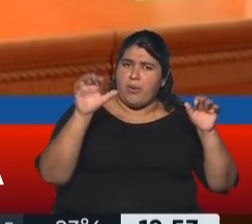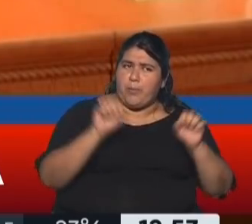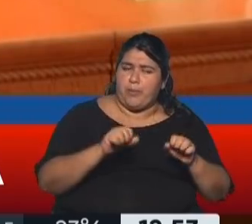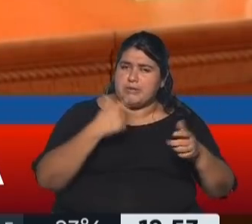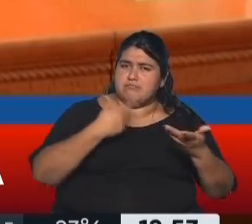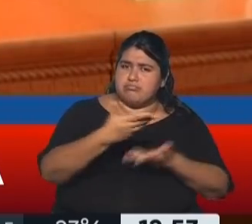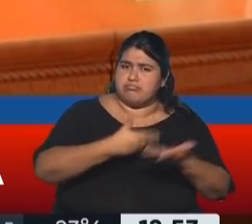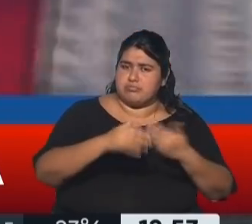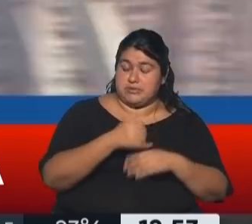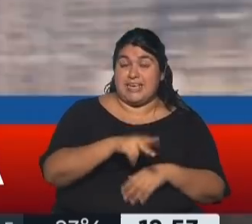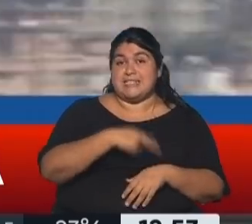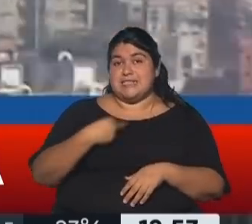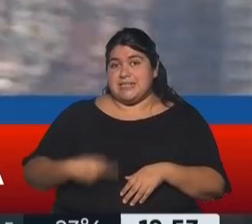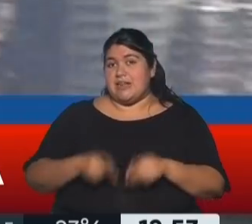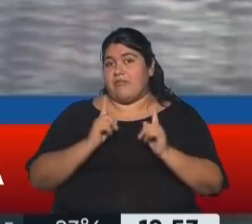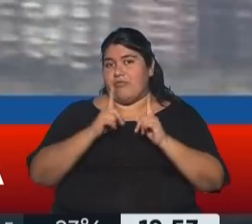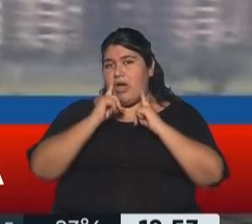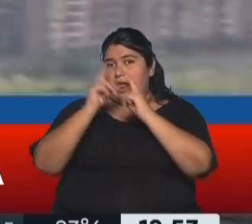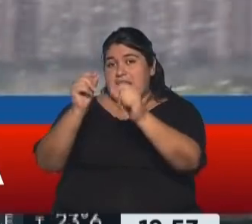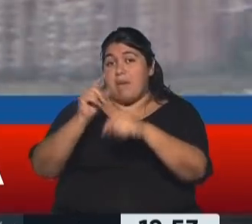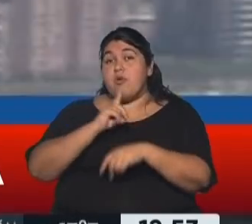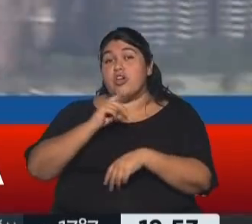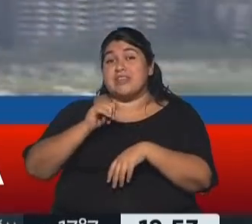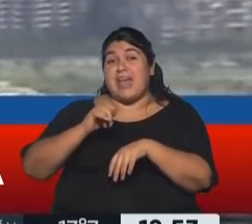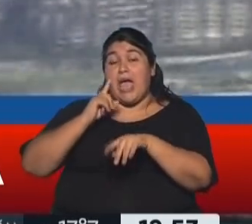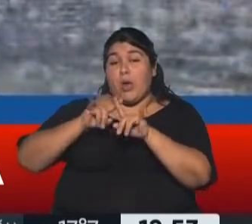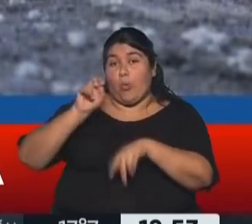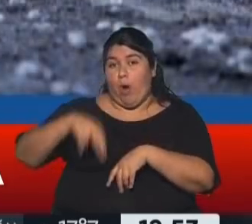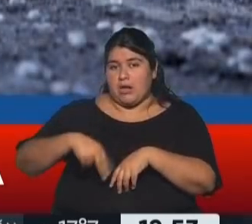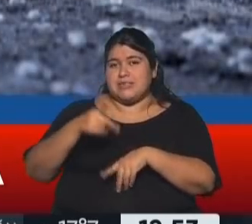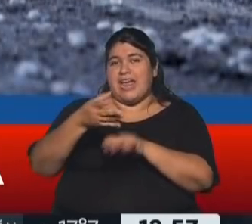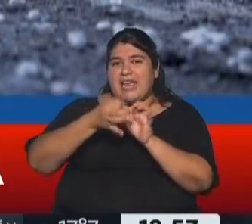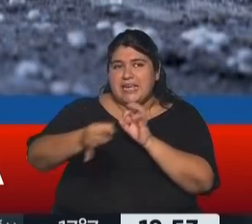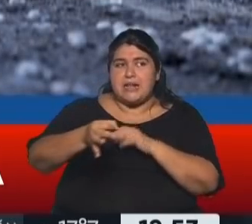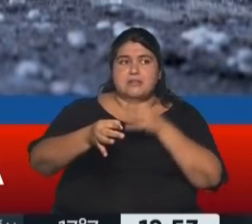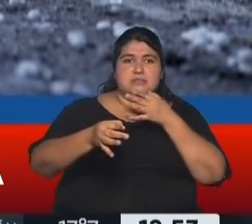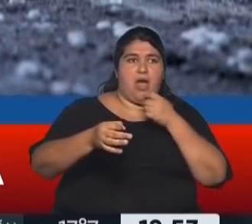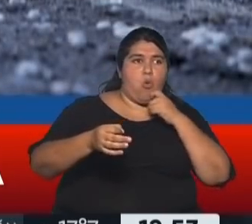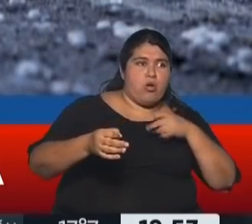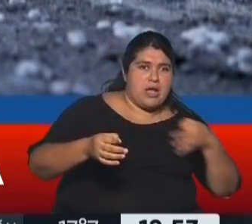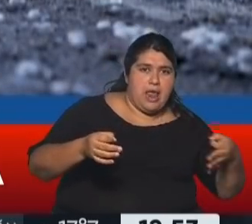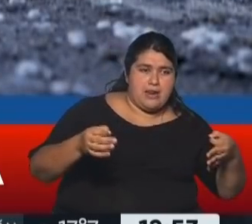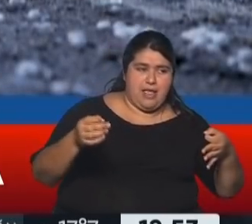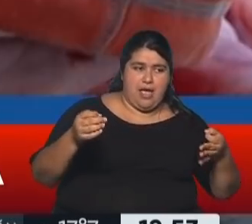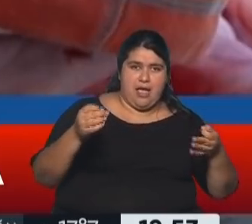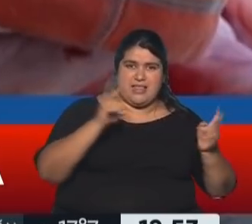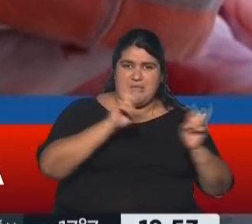China, que mantiene su reclamo sobre Taiwán, sabe que las situaciones de la isla y de Ucrania no son